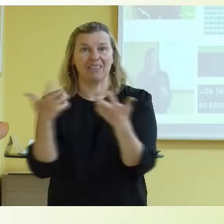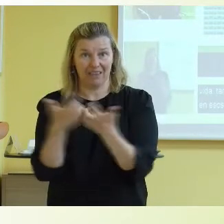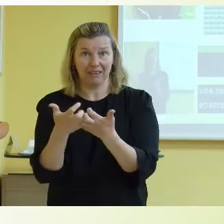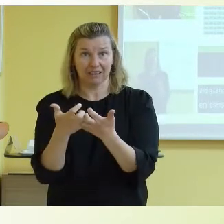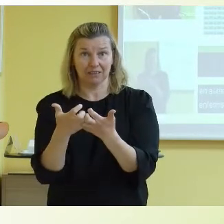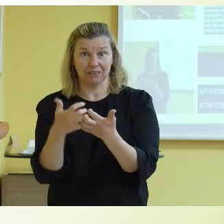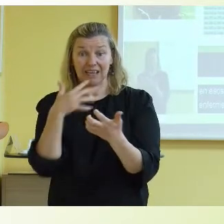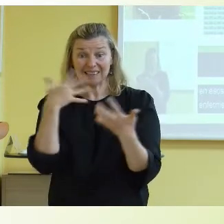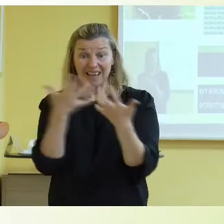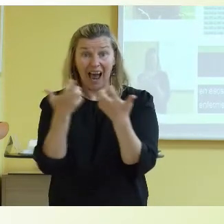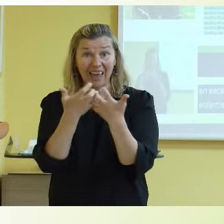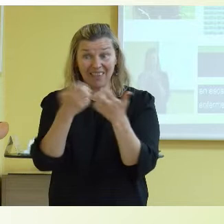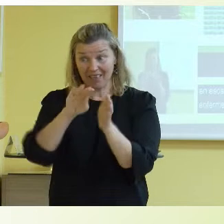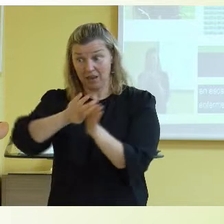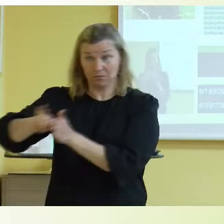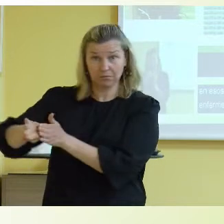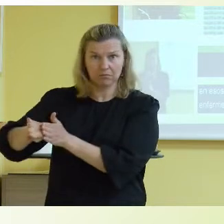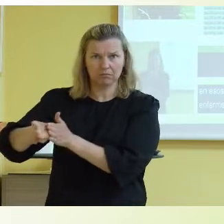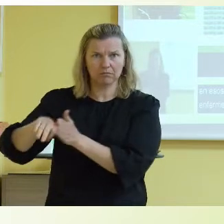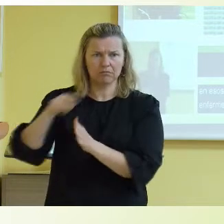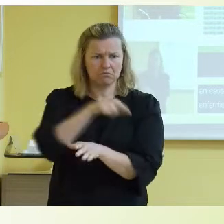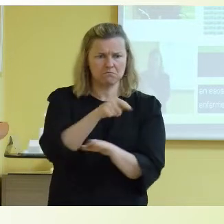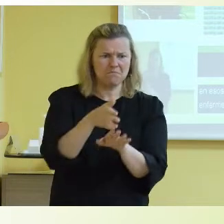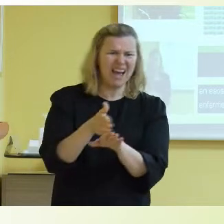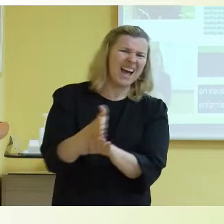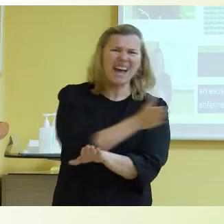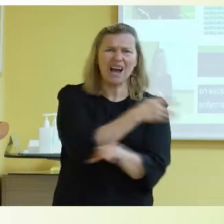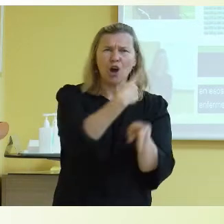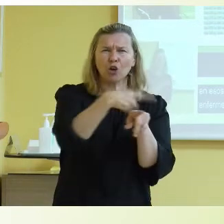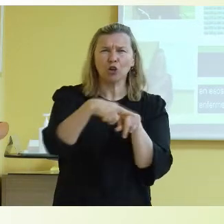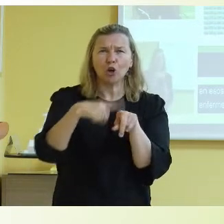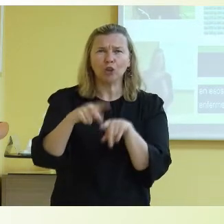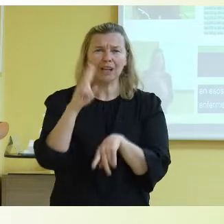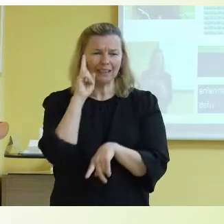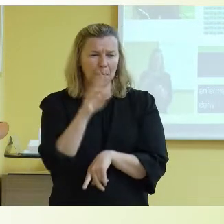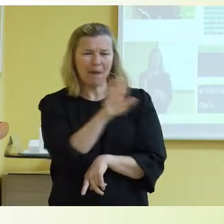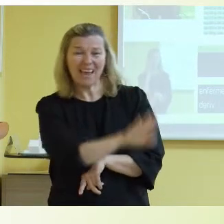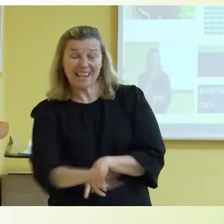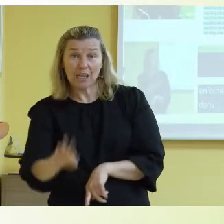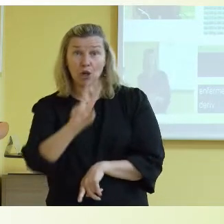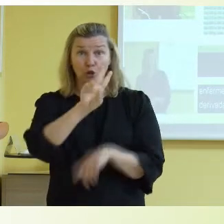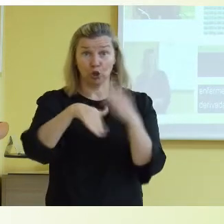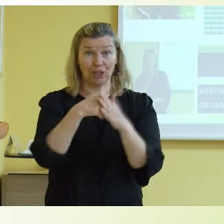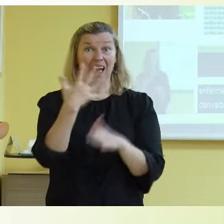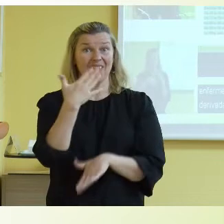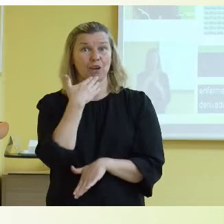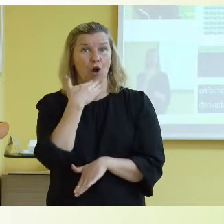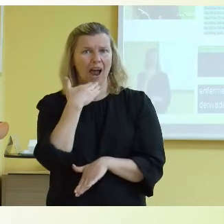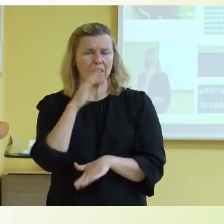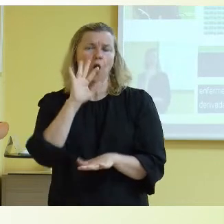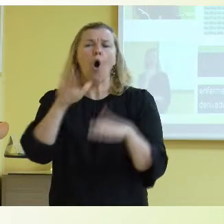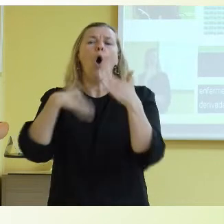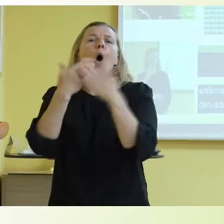accidentes, corregirme si me equivoco, probablemente el resto de las cosas que vemos en niños de 2 a 5 años sobre todo, pero incluso hasta 15